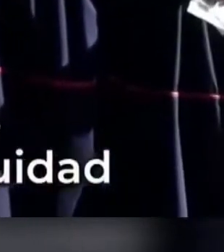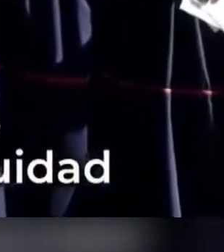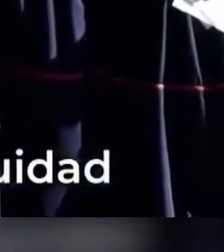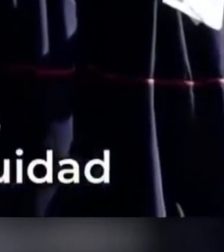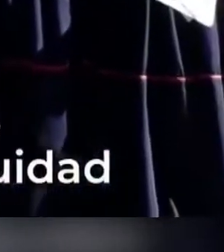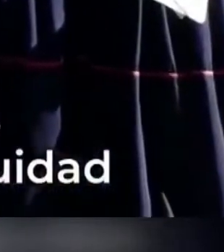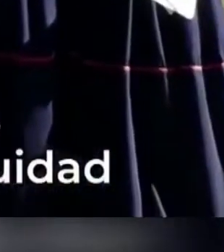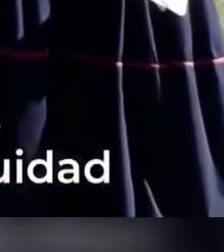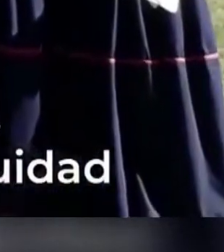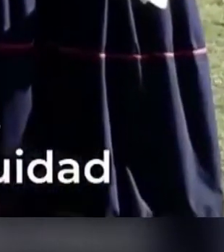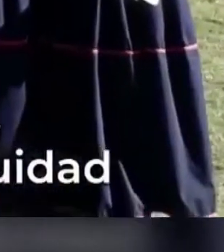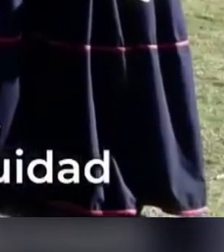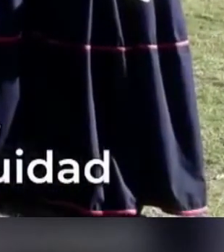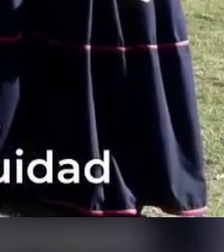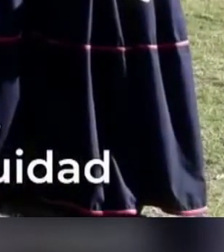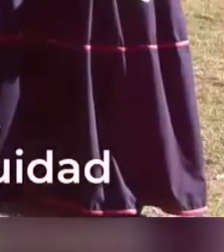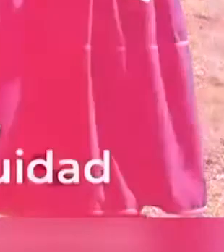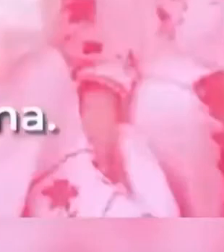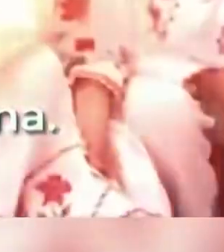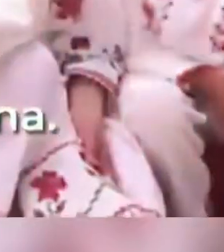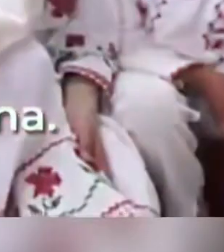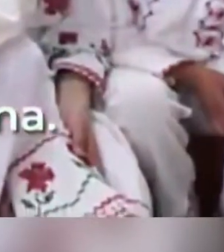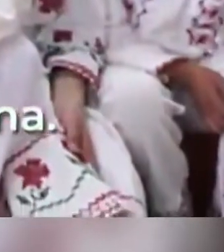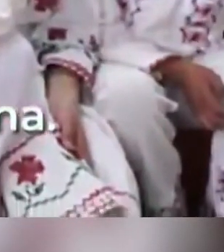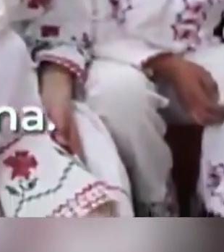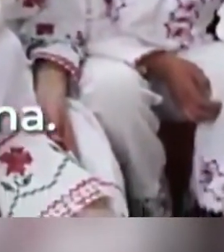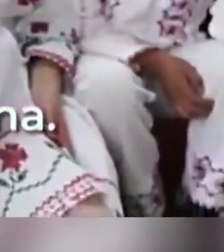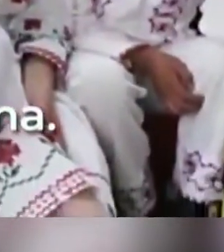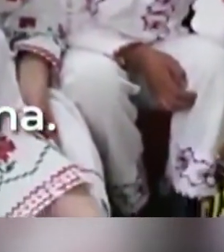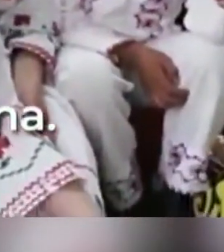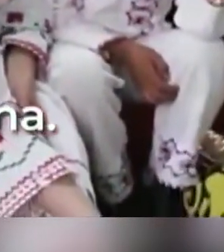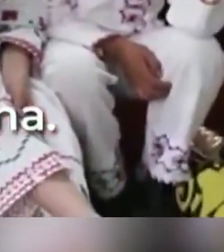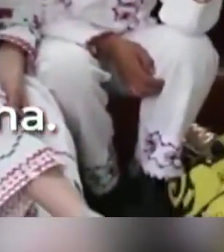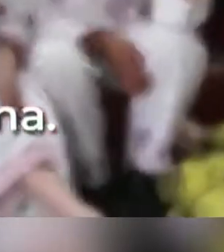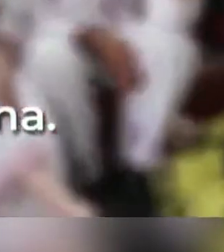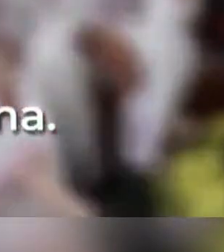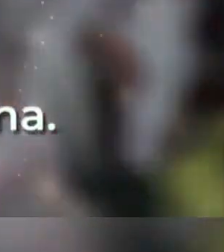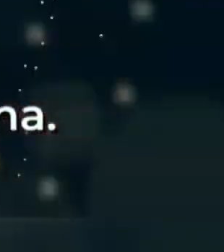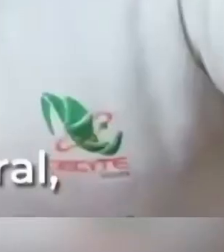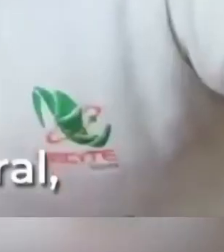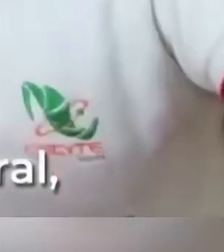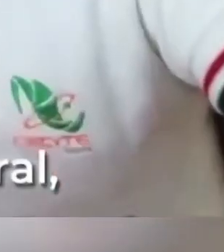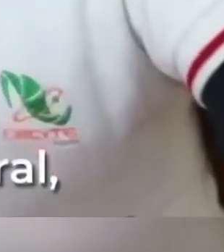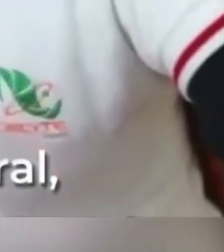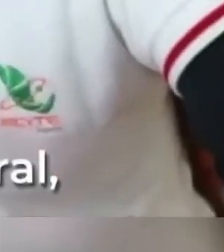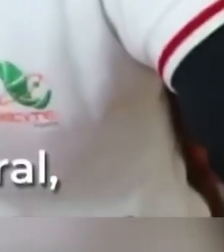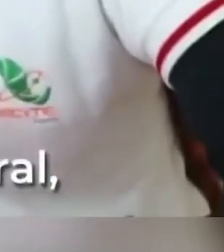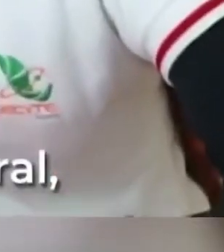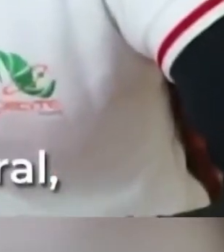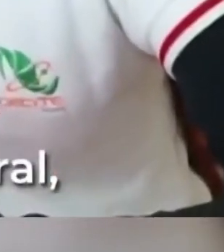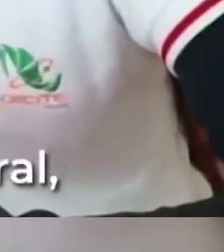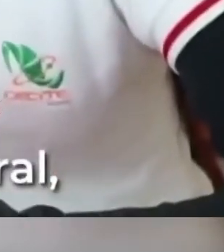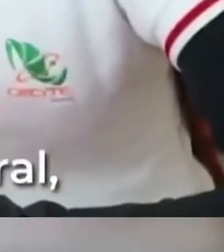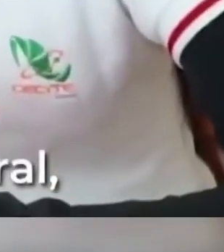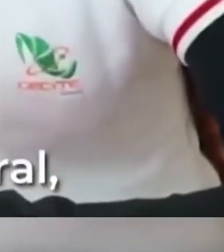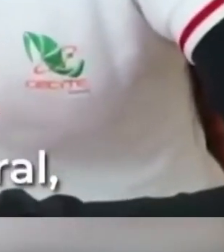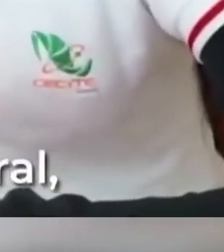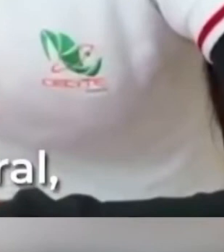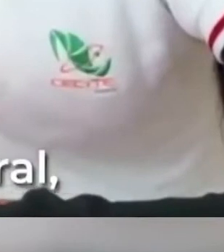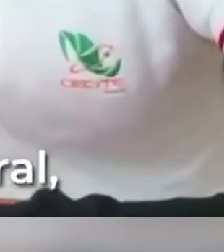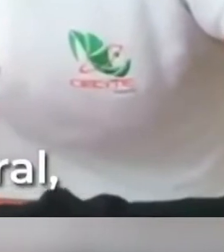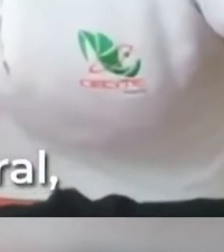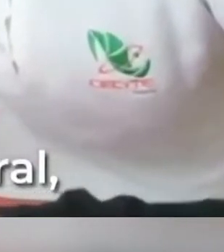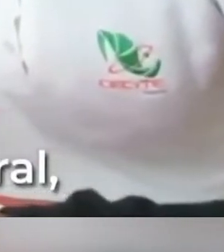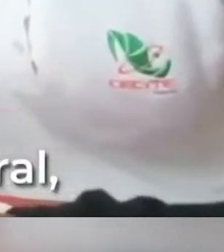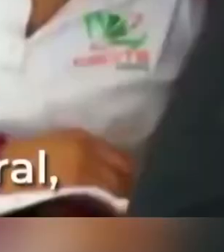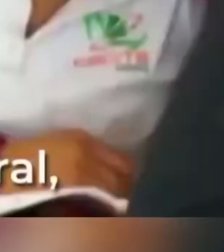a una educación de excelencia con equidad a través de la nueva escuela mexicana. El reto es no dejar a